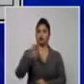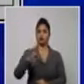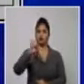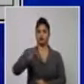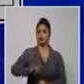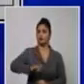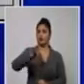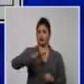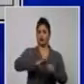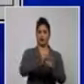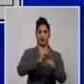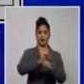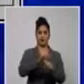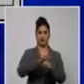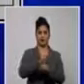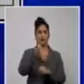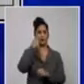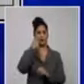Naranjo. Como ustedes ven,